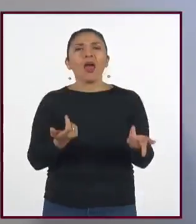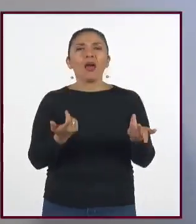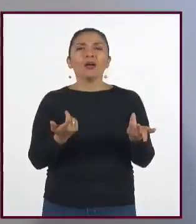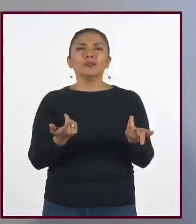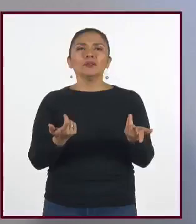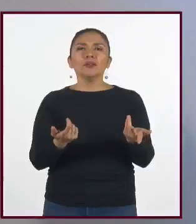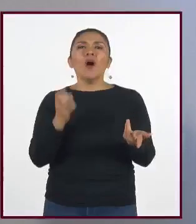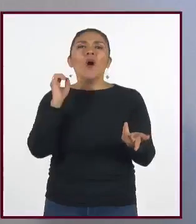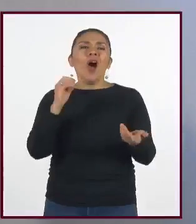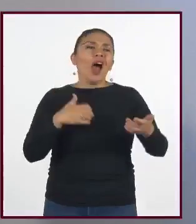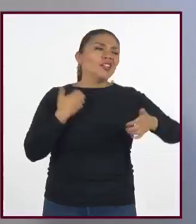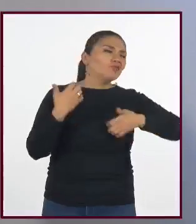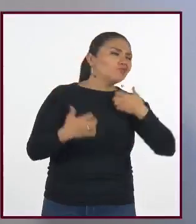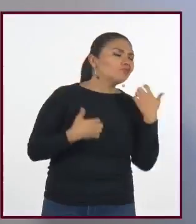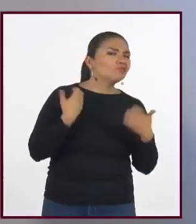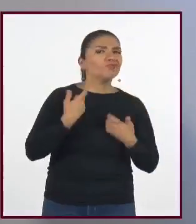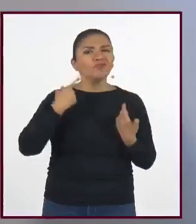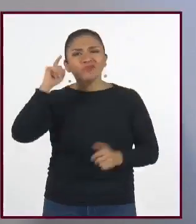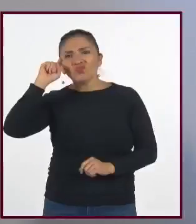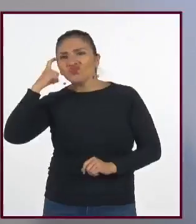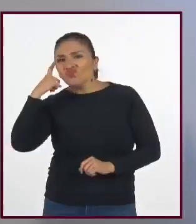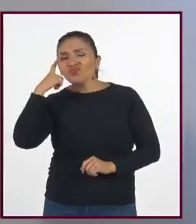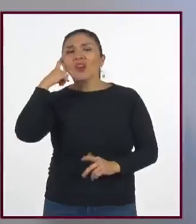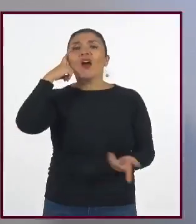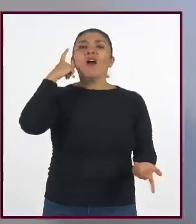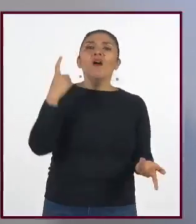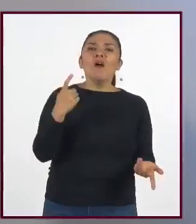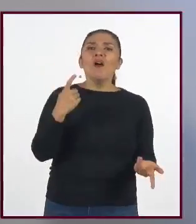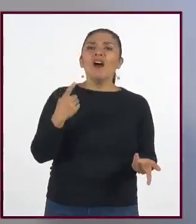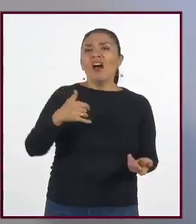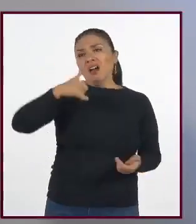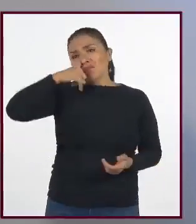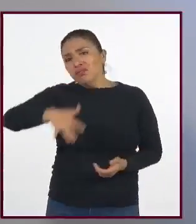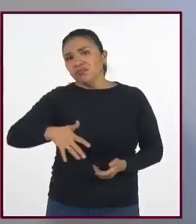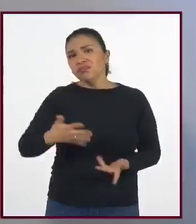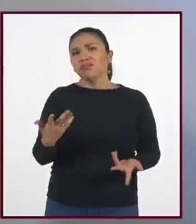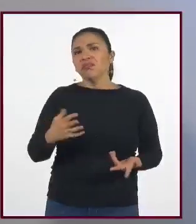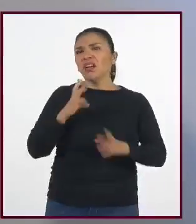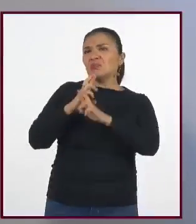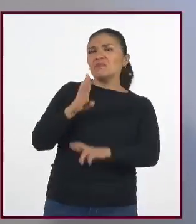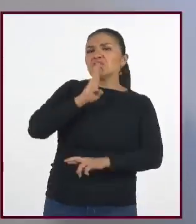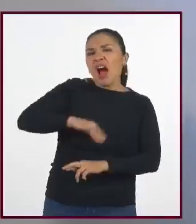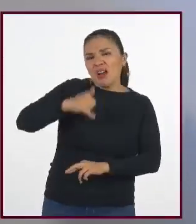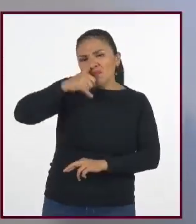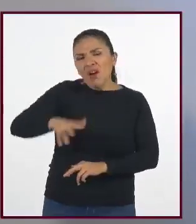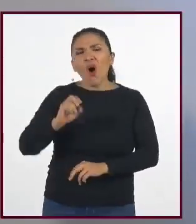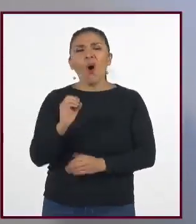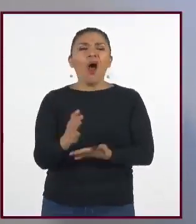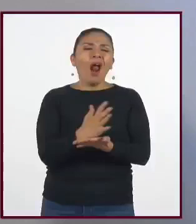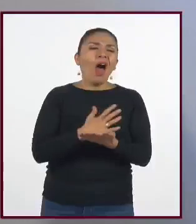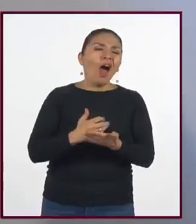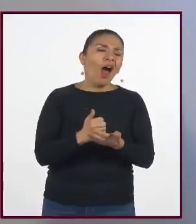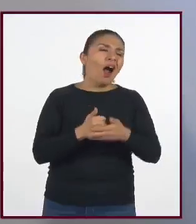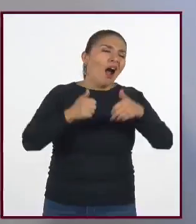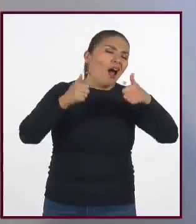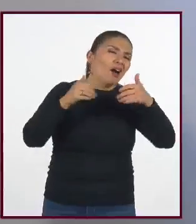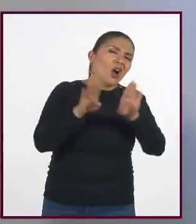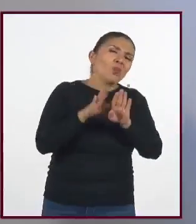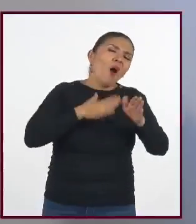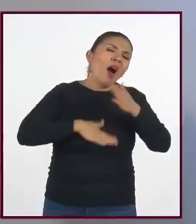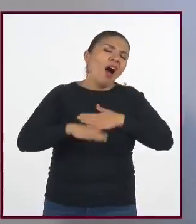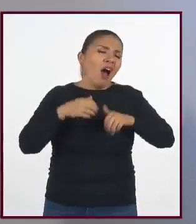o irritables también, que empiezan a responder mal, desmotivados, con cambios